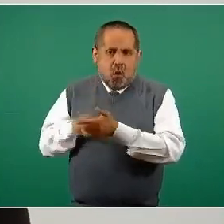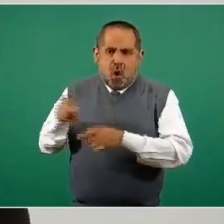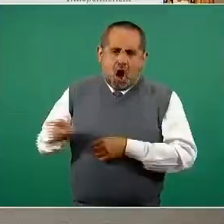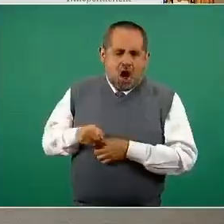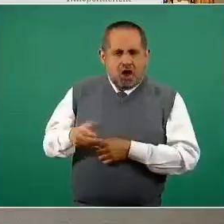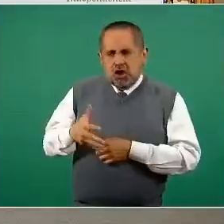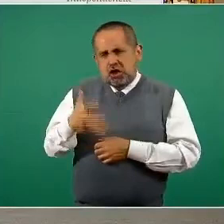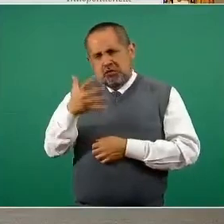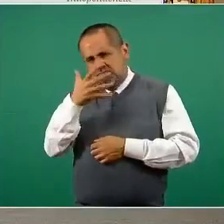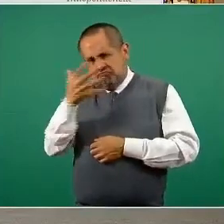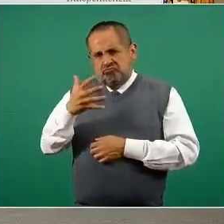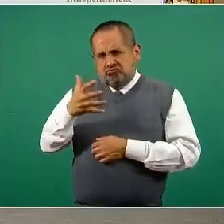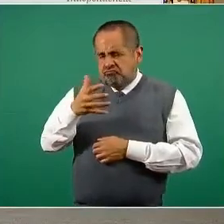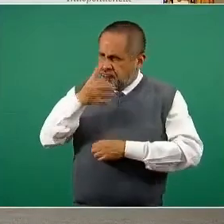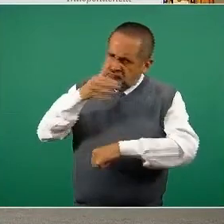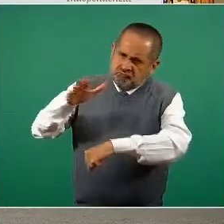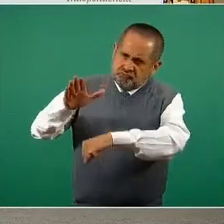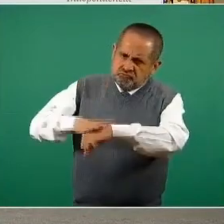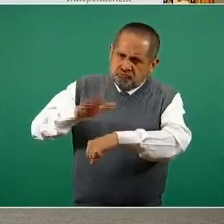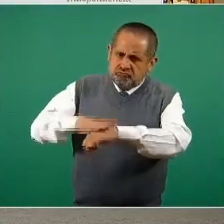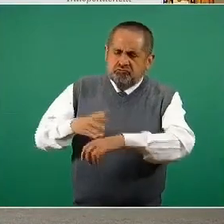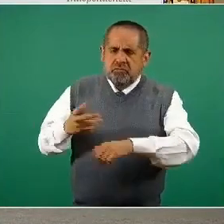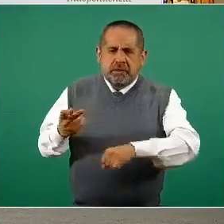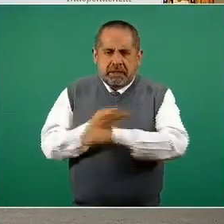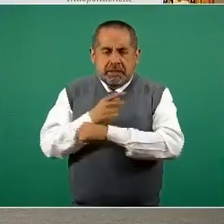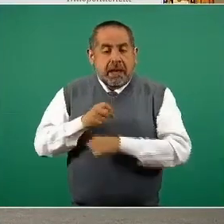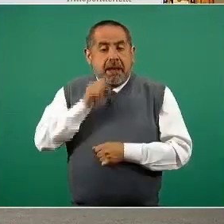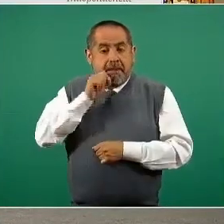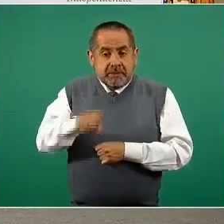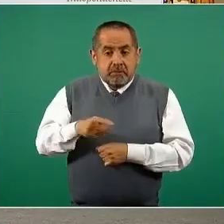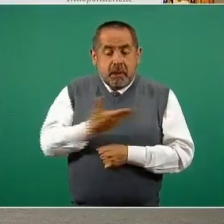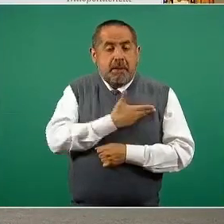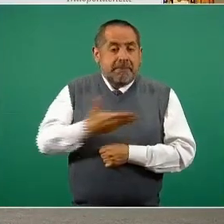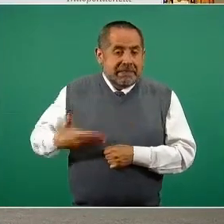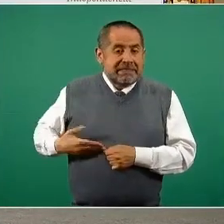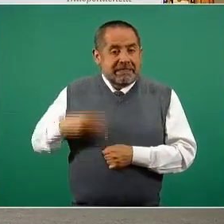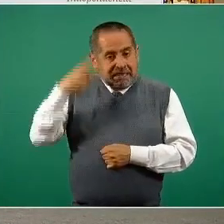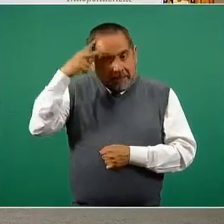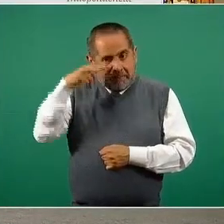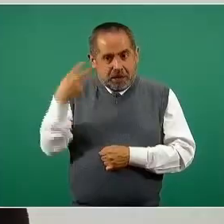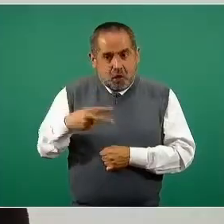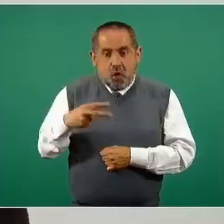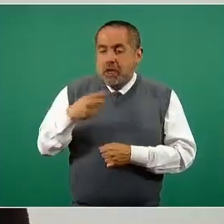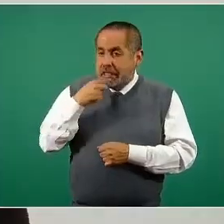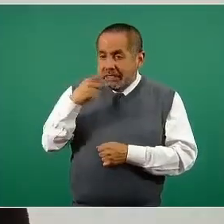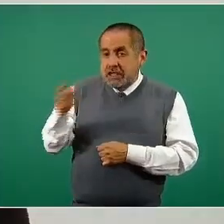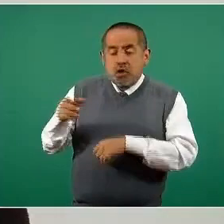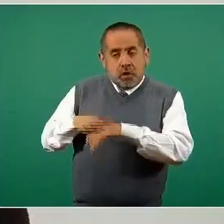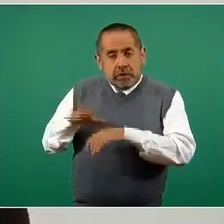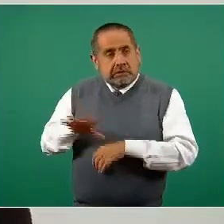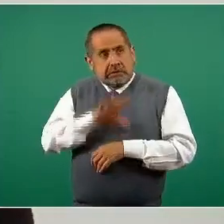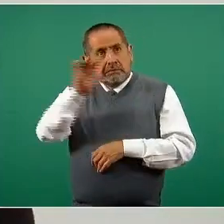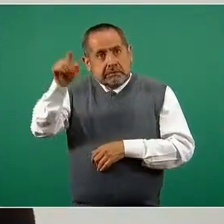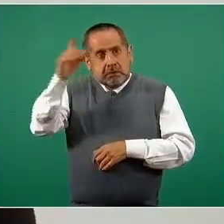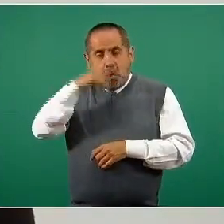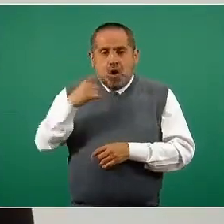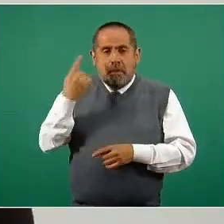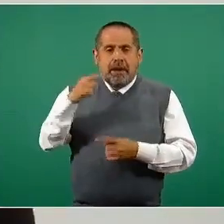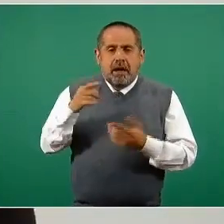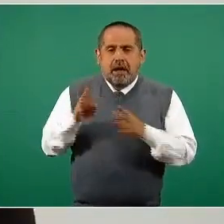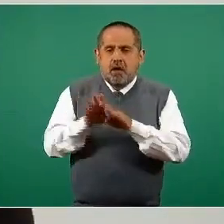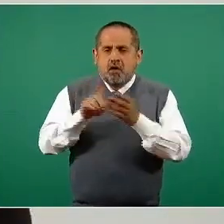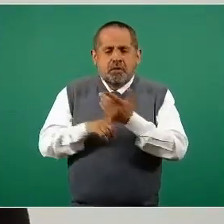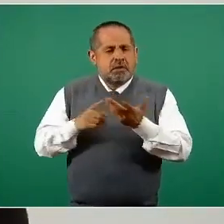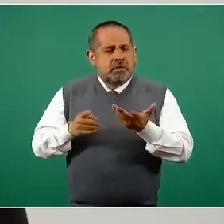enérgico por solicitud precisamente del señor presidente de la República, ¿no?, en relación a poner